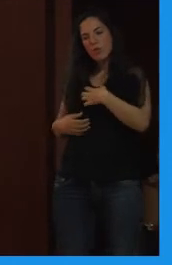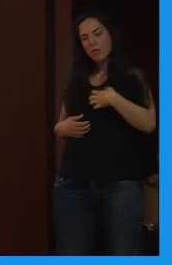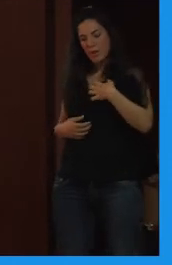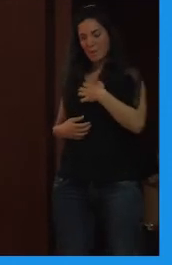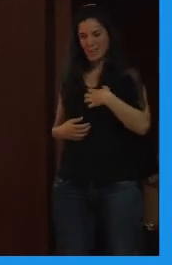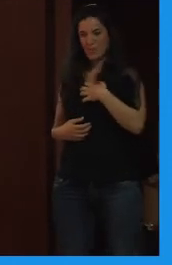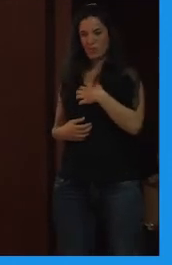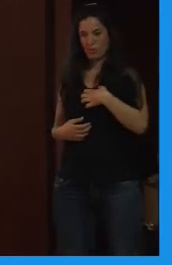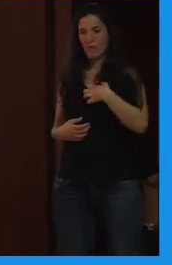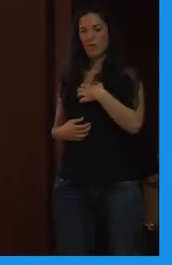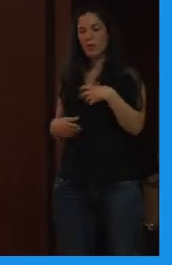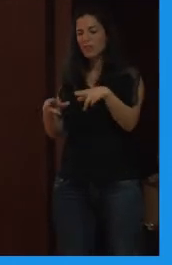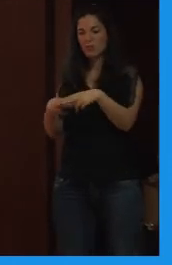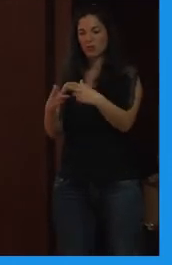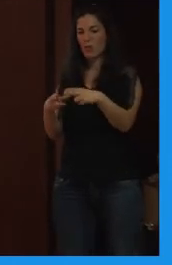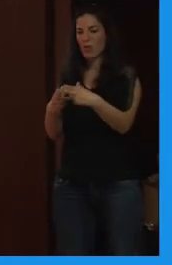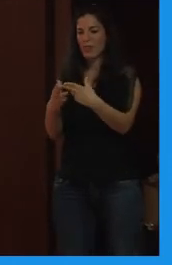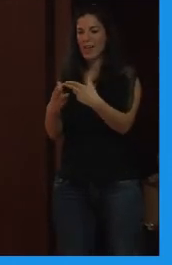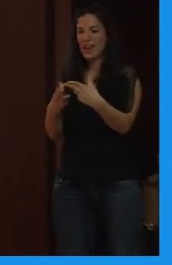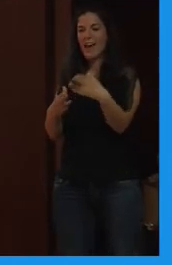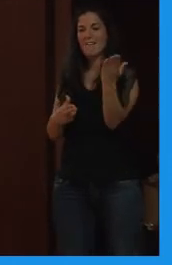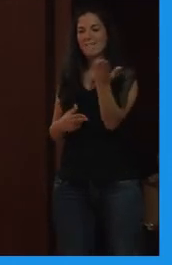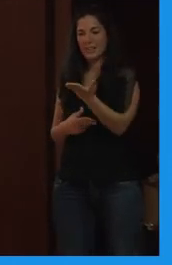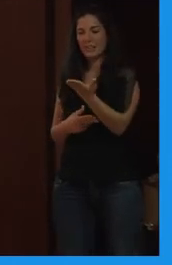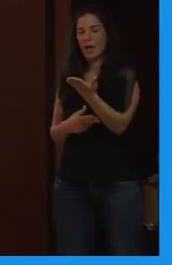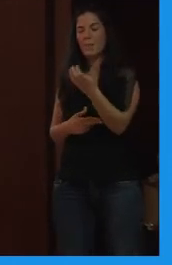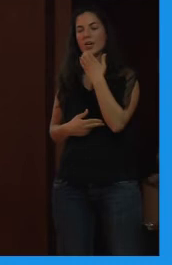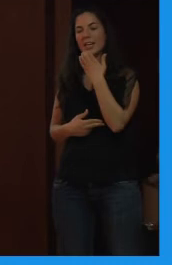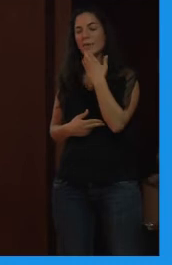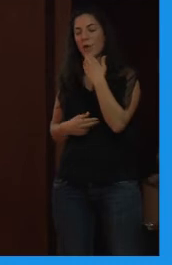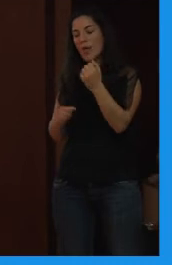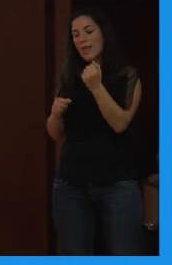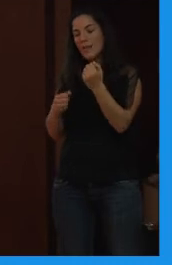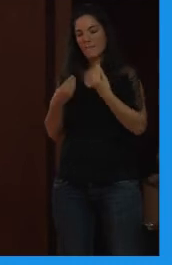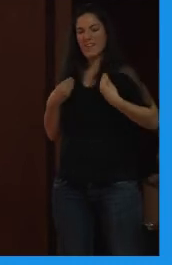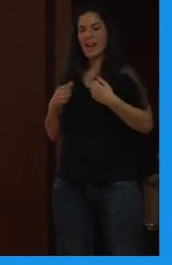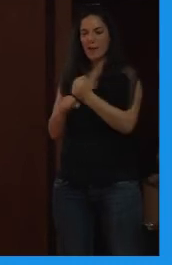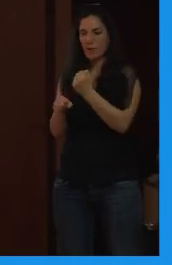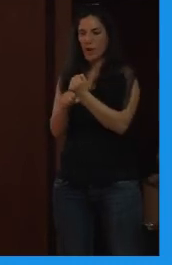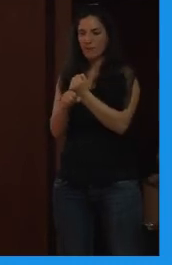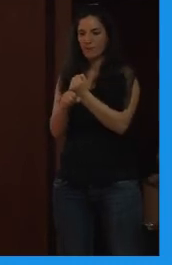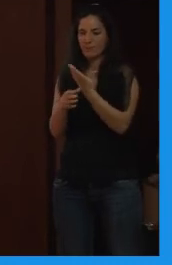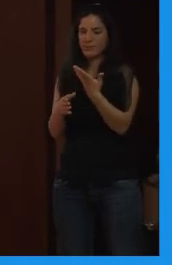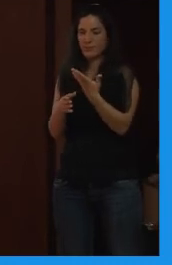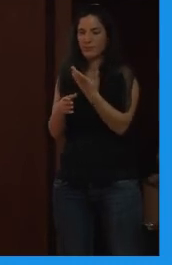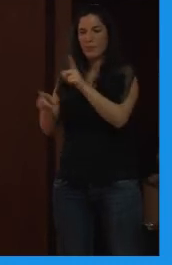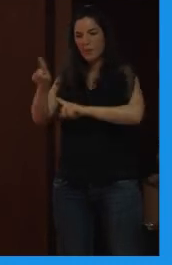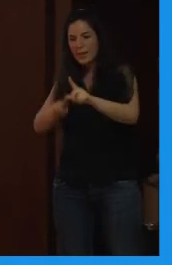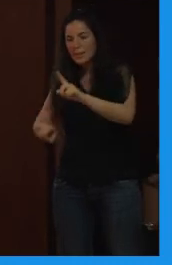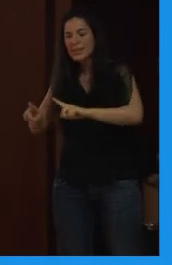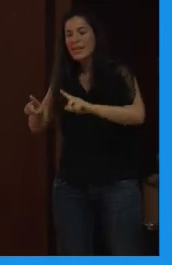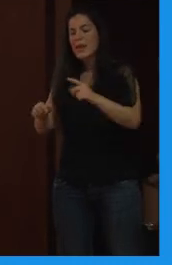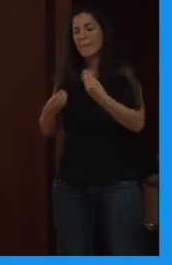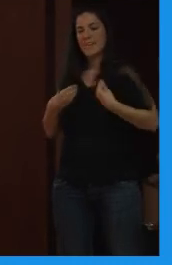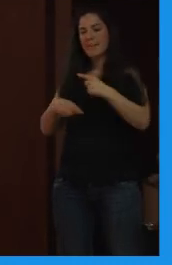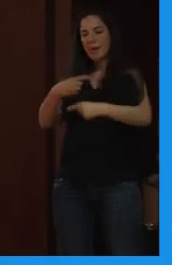mujer generalmente, que la aparta mucho de la vida laboral y de la vida social. La hace retraerse y luego empezar con